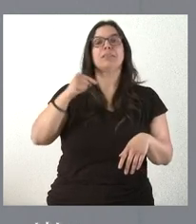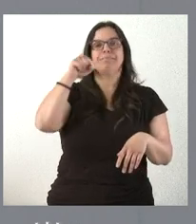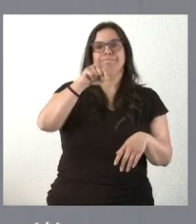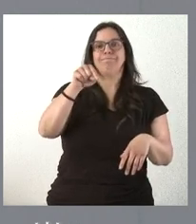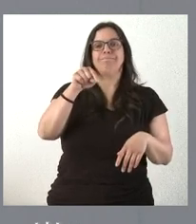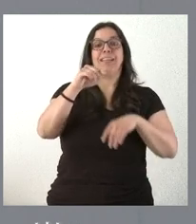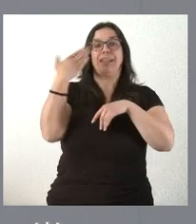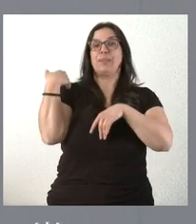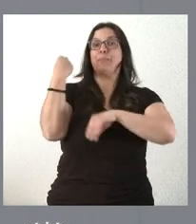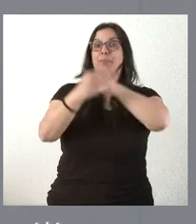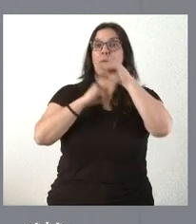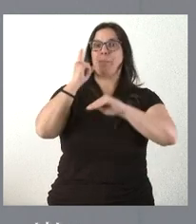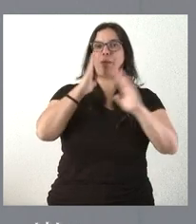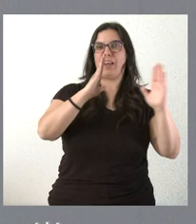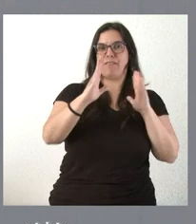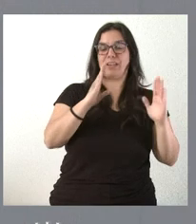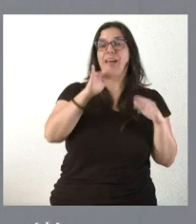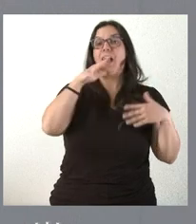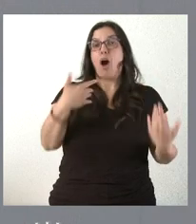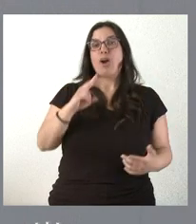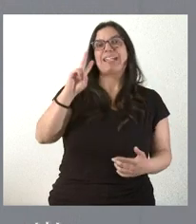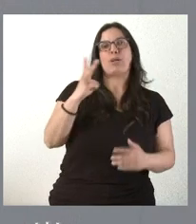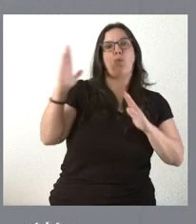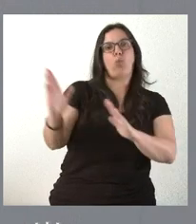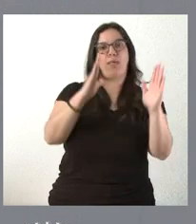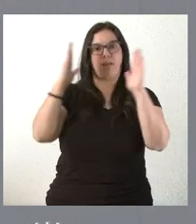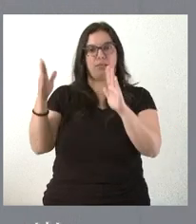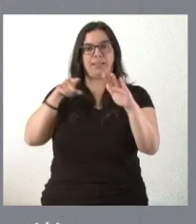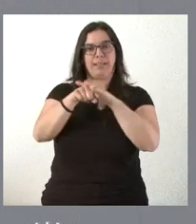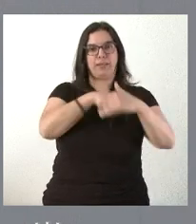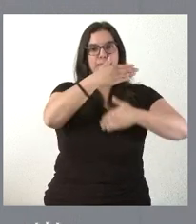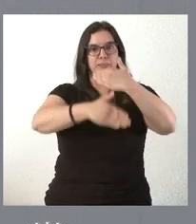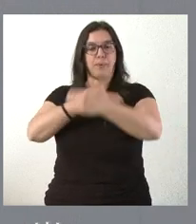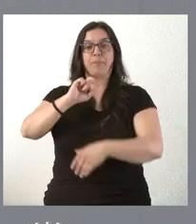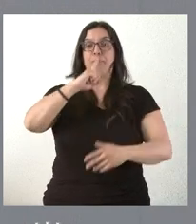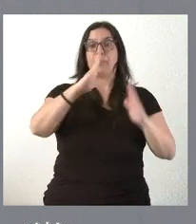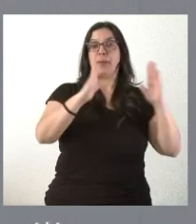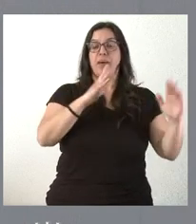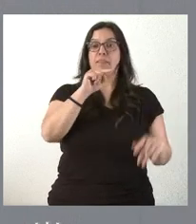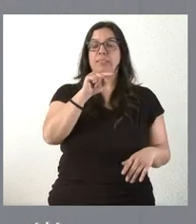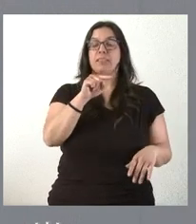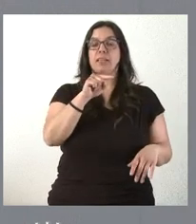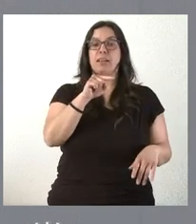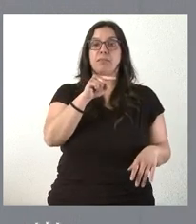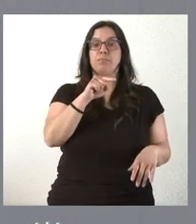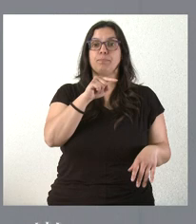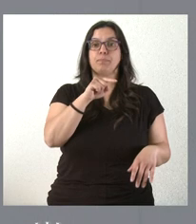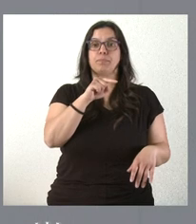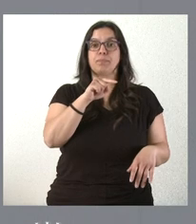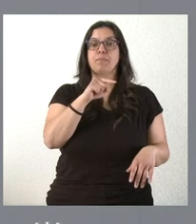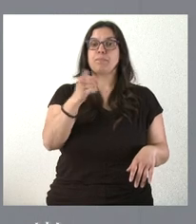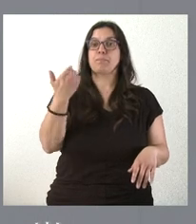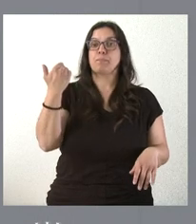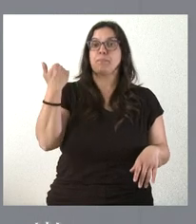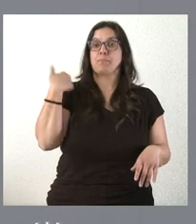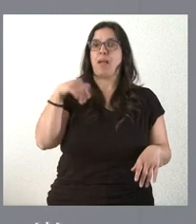Hicimos en aquel momento de la primera fase. Lo que hacemos es una segunda fase de esa tramitación. La primera fase fue la que ya